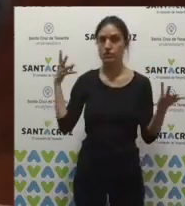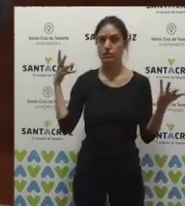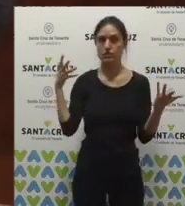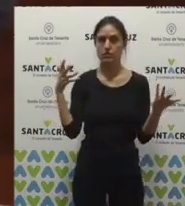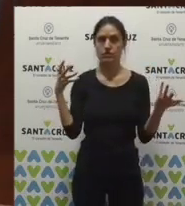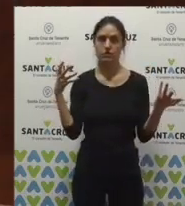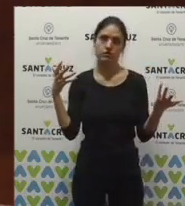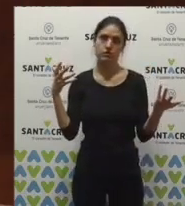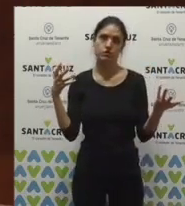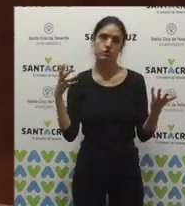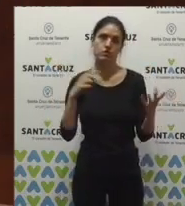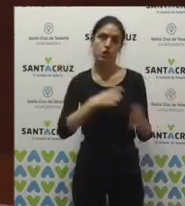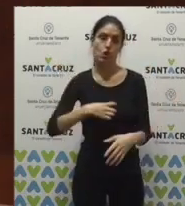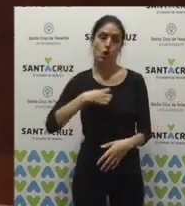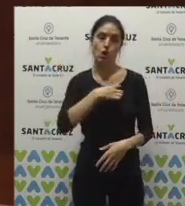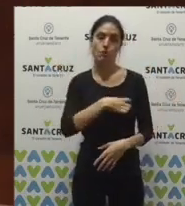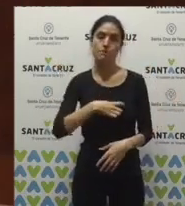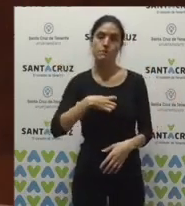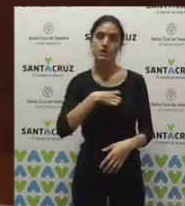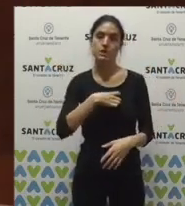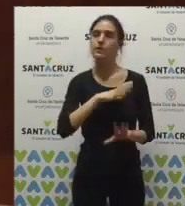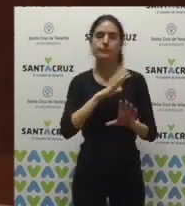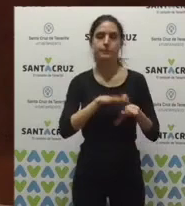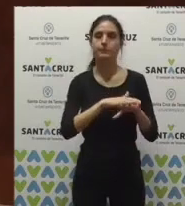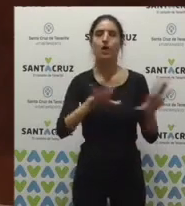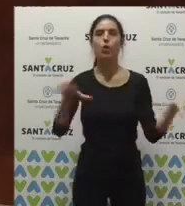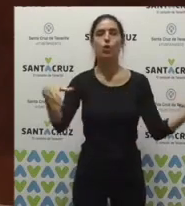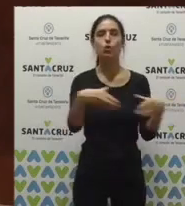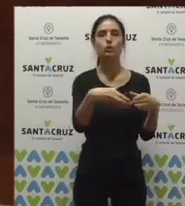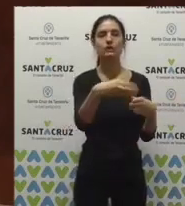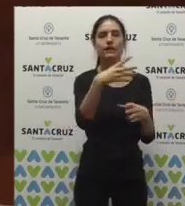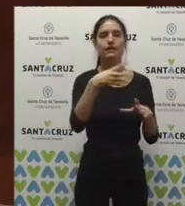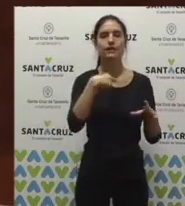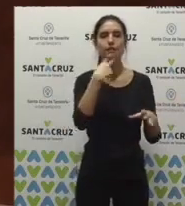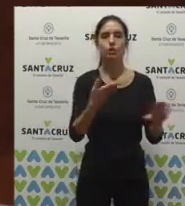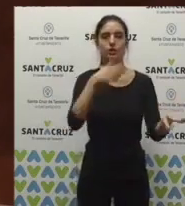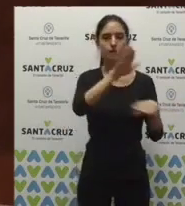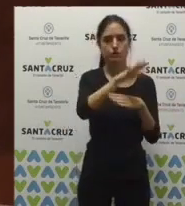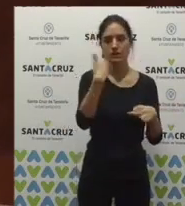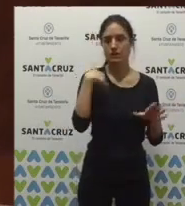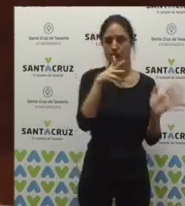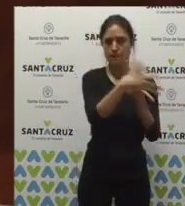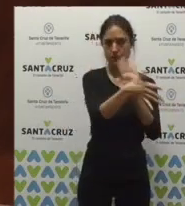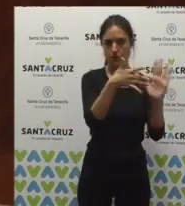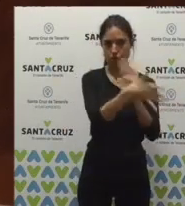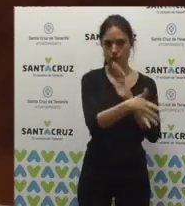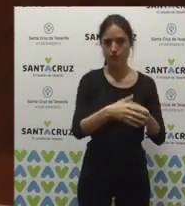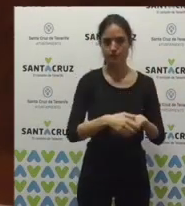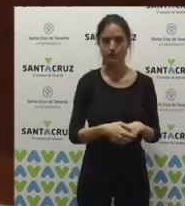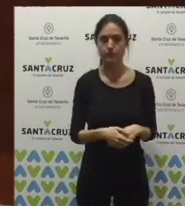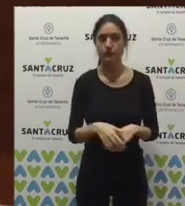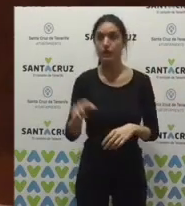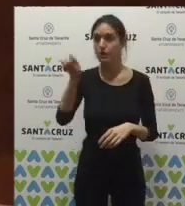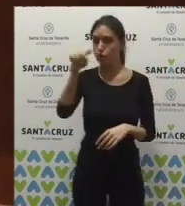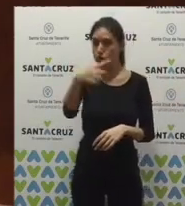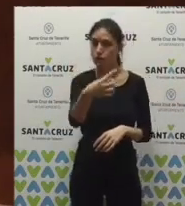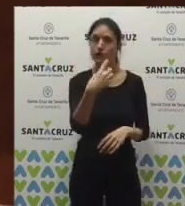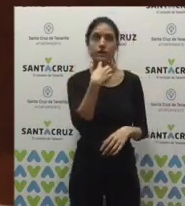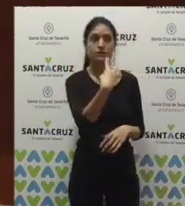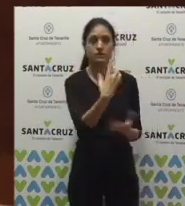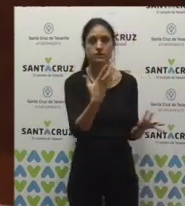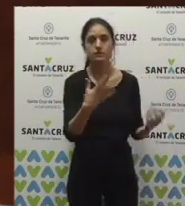propiedad comisión deporte en la propia junta de portavoces que tuvimos para explicar usted digamos podemos dividir sus